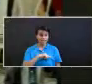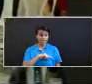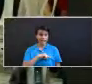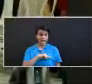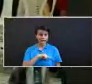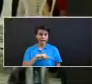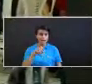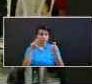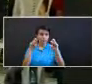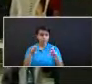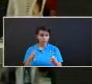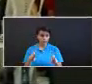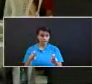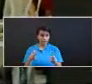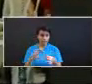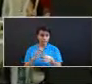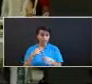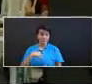a nuestra gente, a la iglesia,